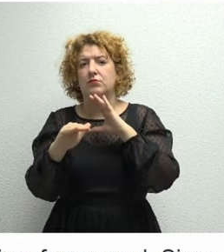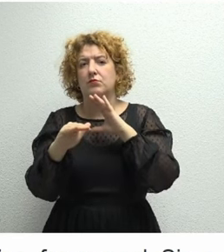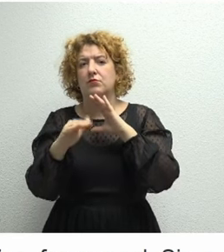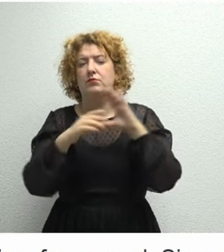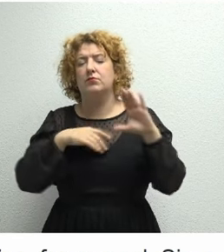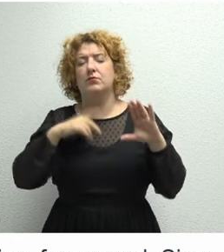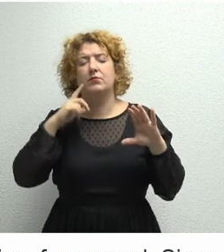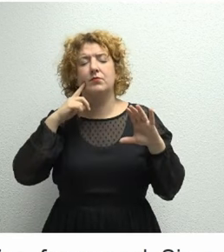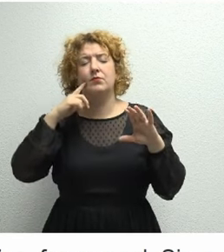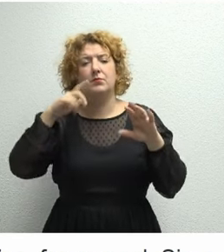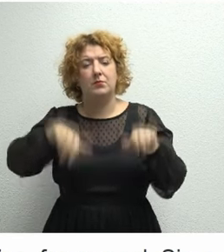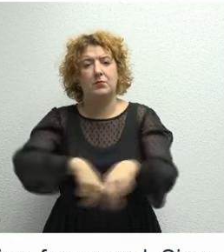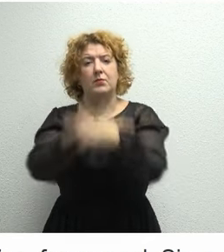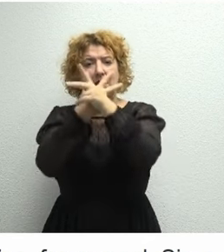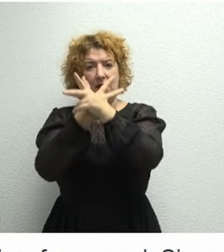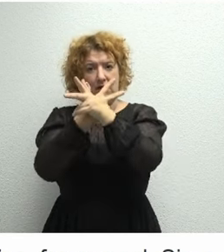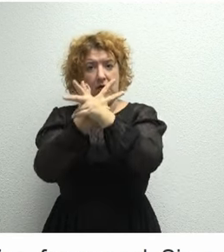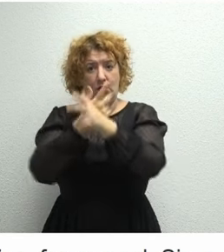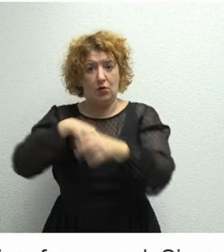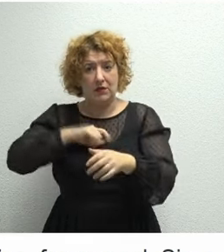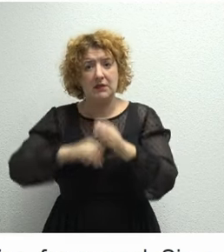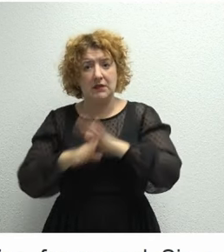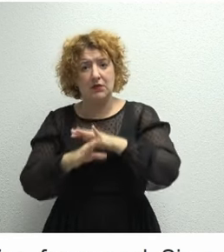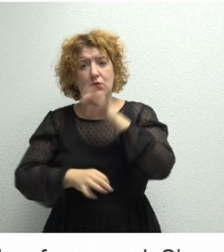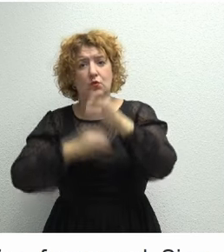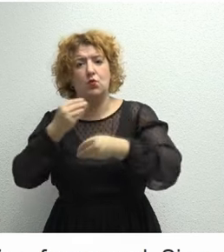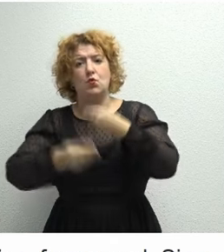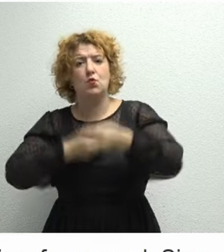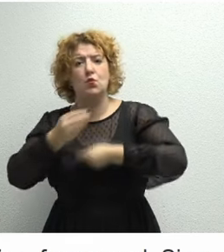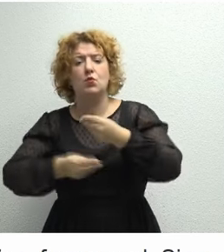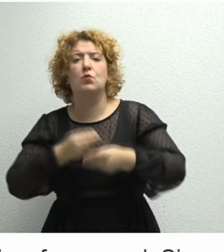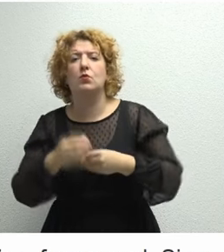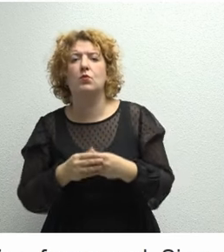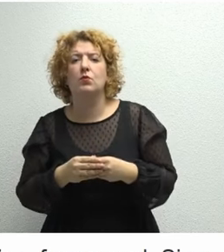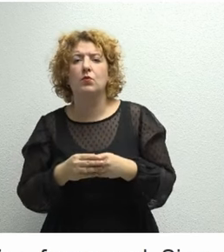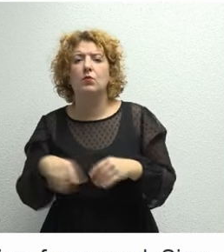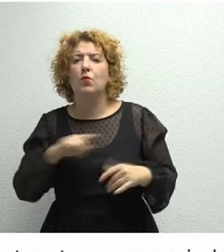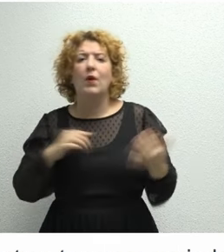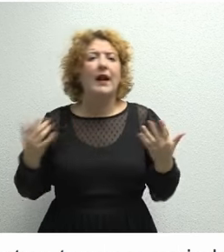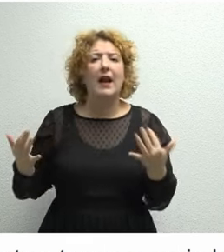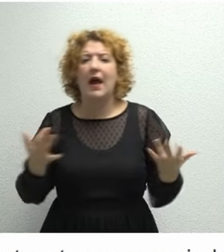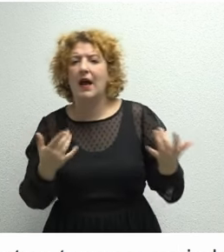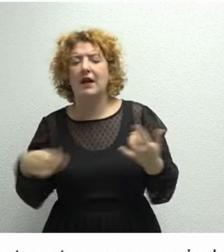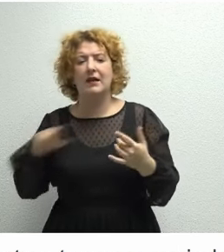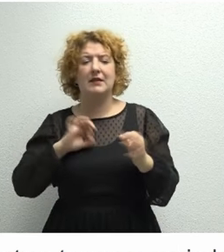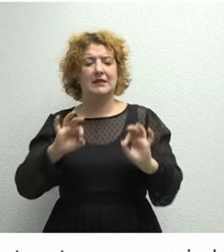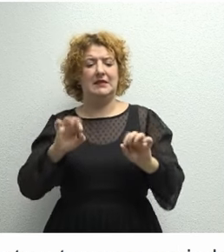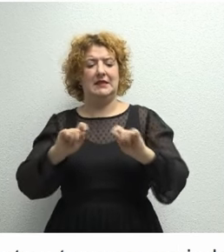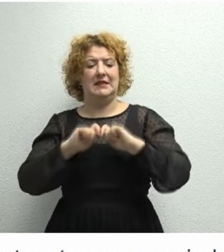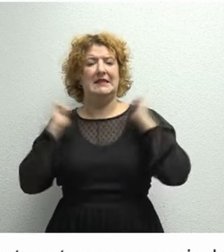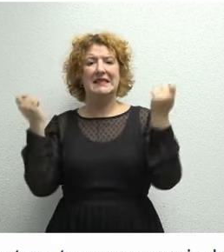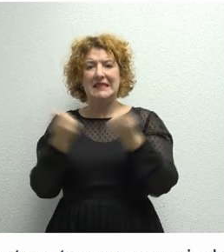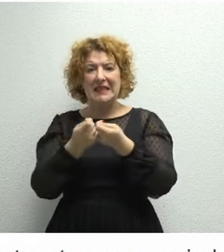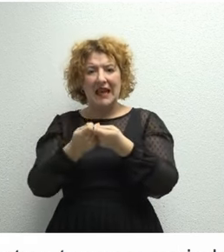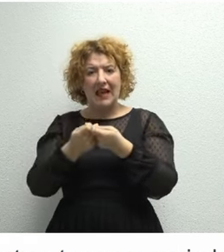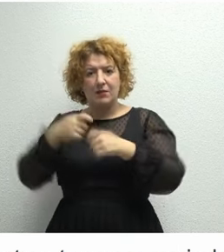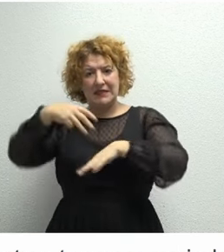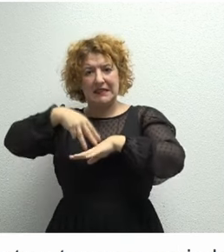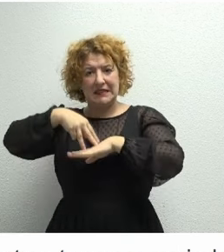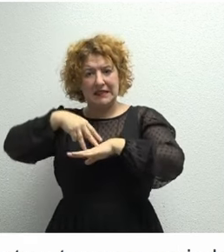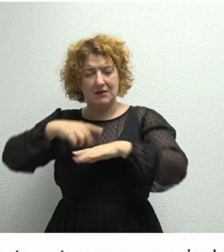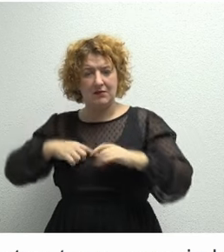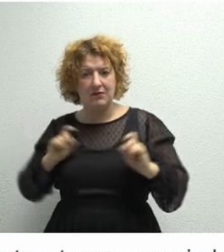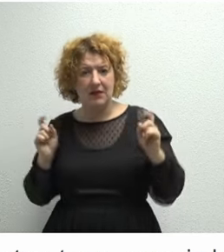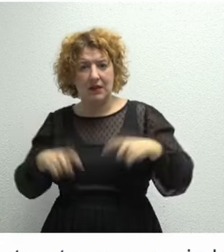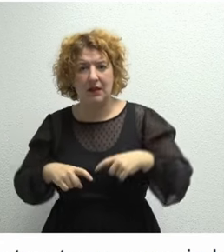videoconferencias incluso la seguimos utilizando cuando hay algunas familias de es muy rápido tal nada abrimos una sesión de teams y lo vemos en un momento al